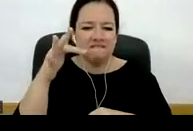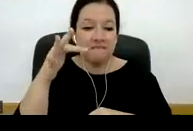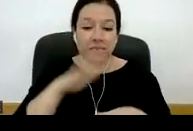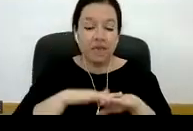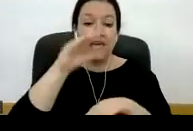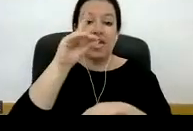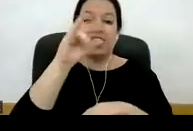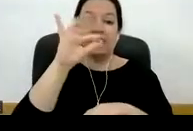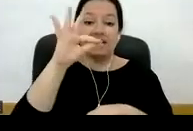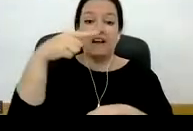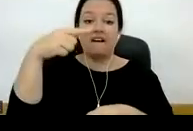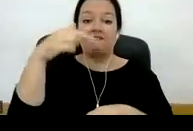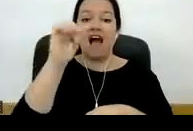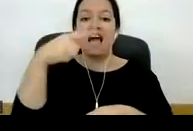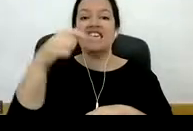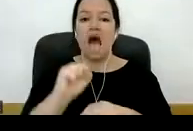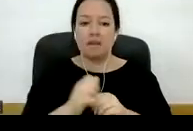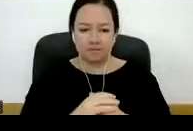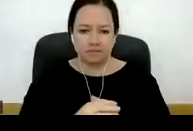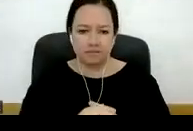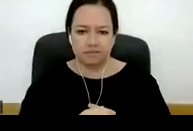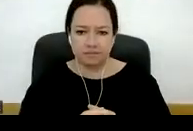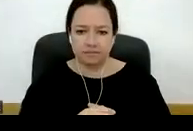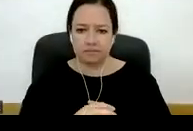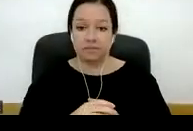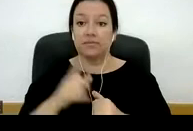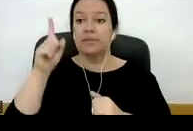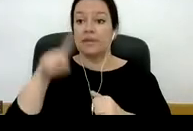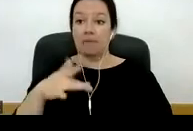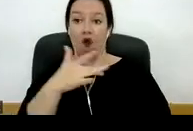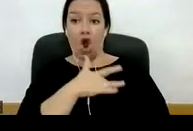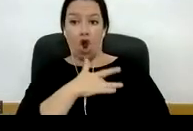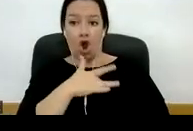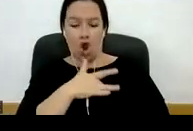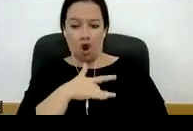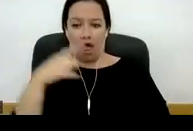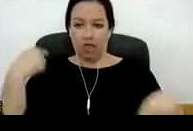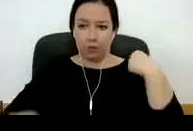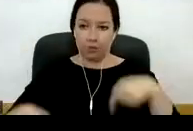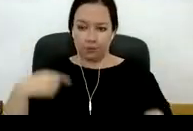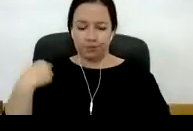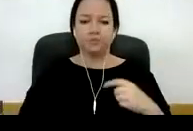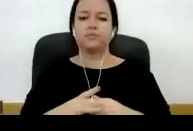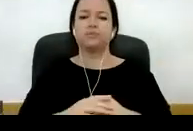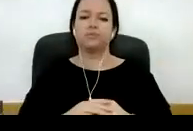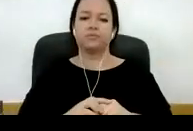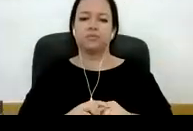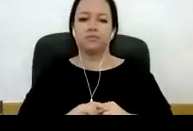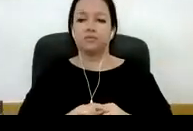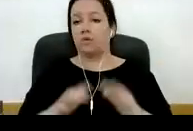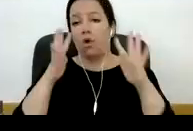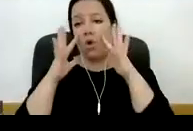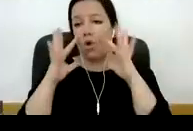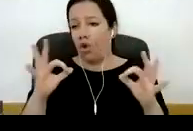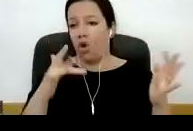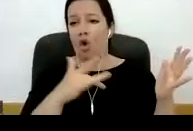falta de hidratación del bolo. A nivel cardiovascular, los cambios fundamentalmente son lógicos, el